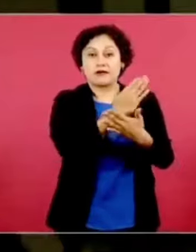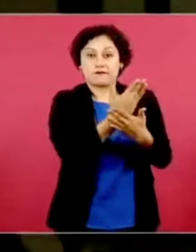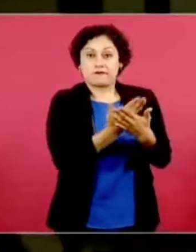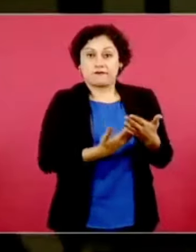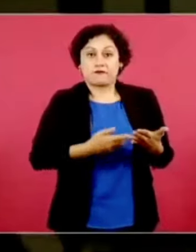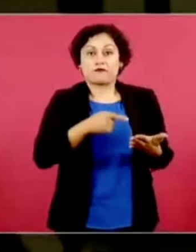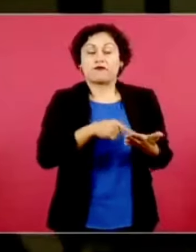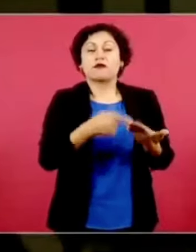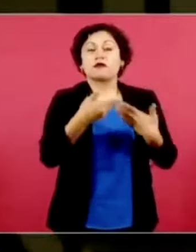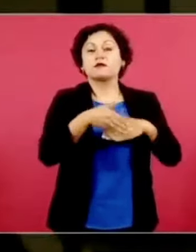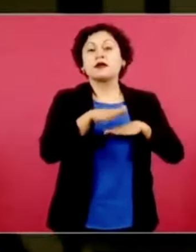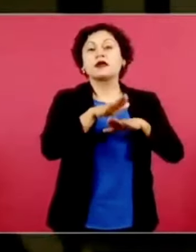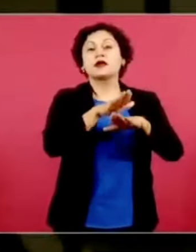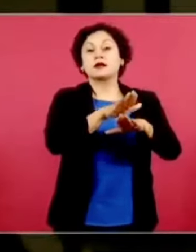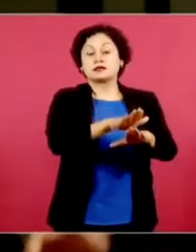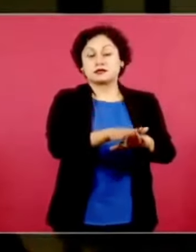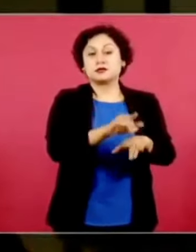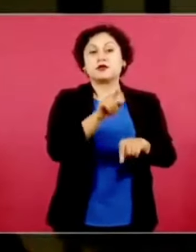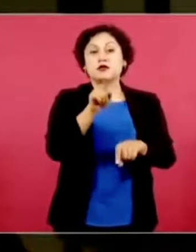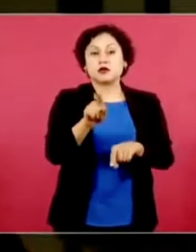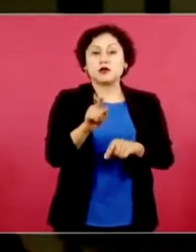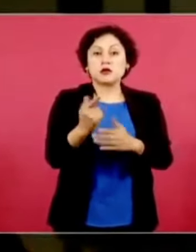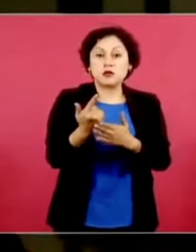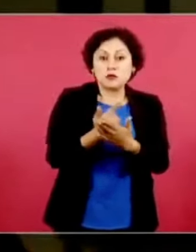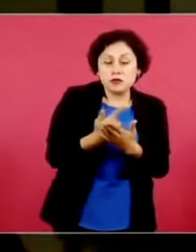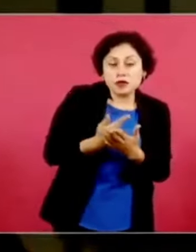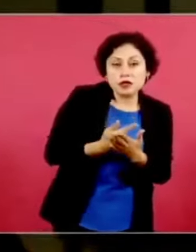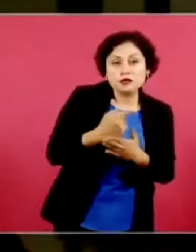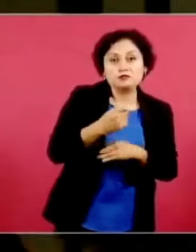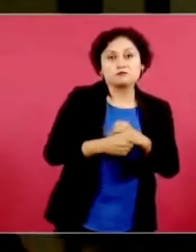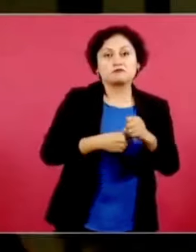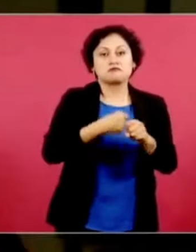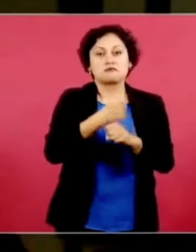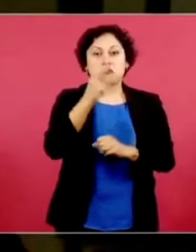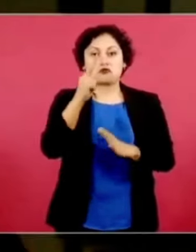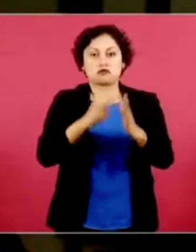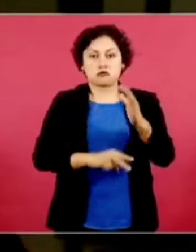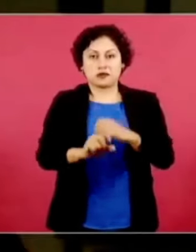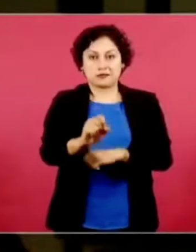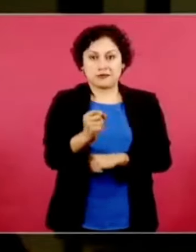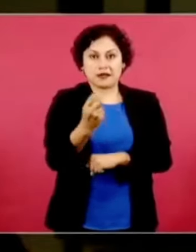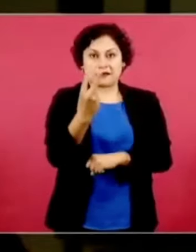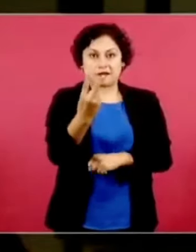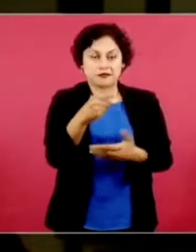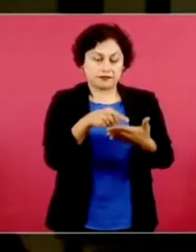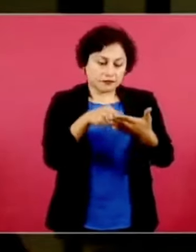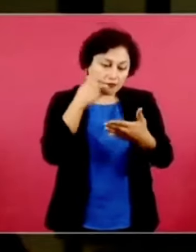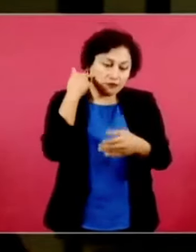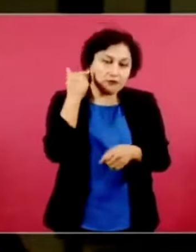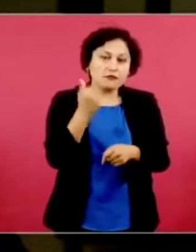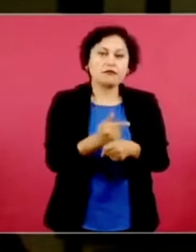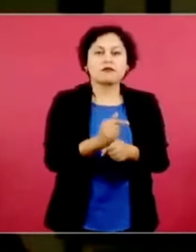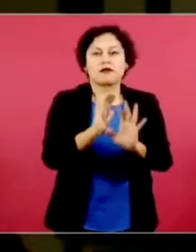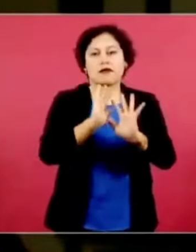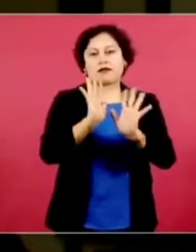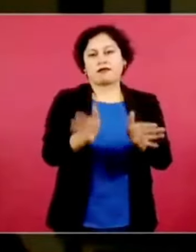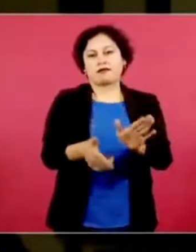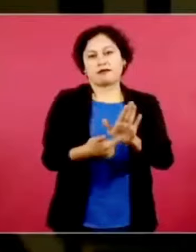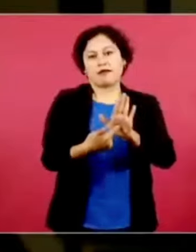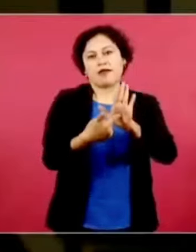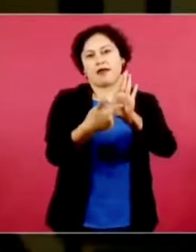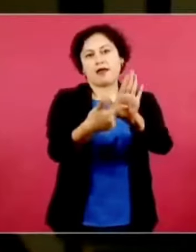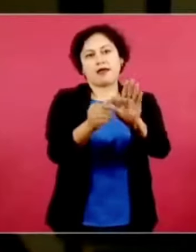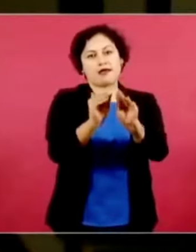sobre la revisión de la cuenta pública 2022 ya dejó evidenciado que este INAI, pues